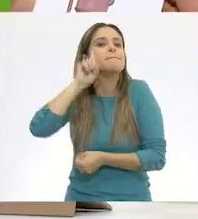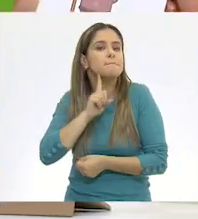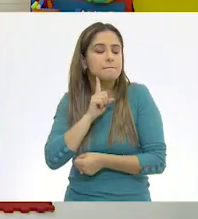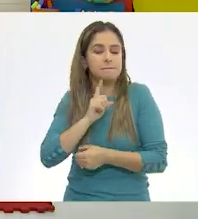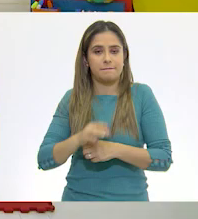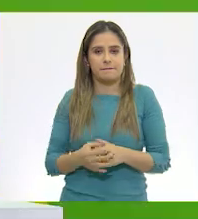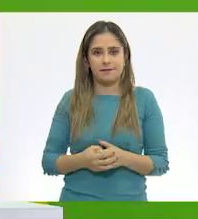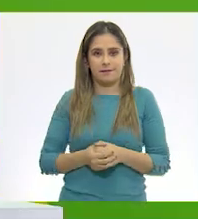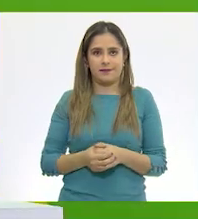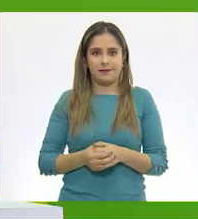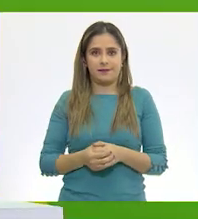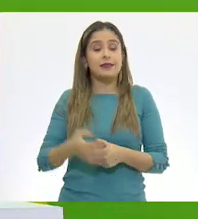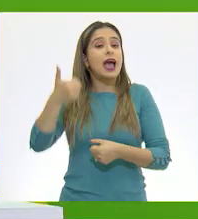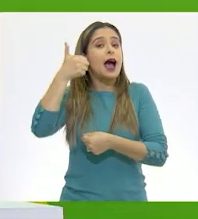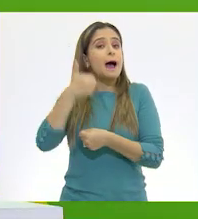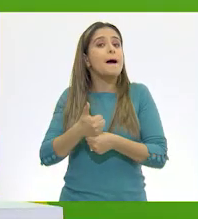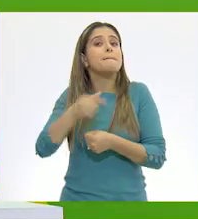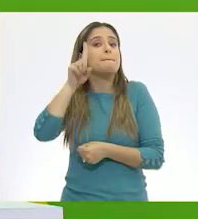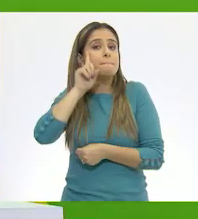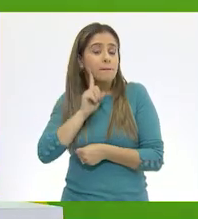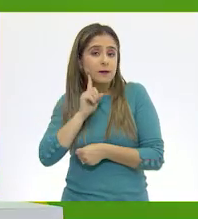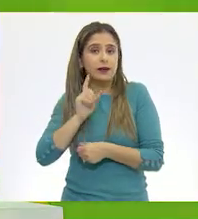abuela.